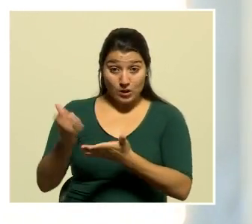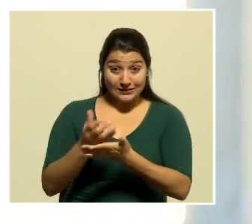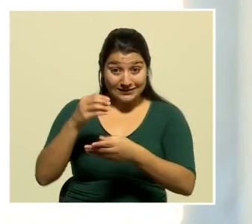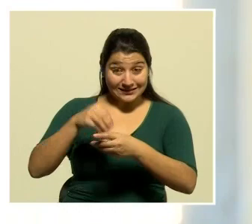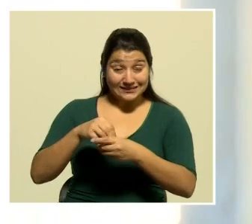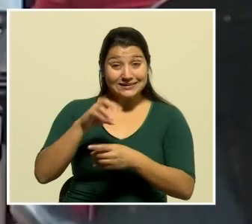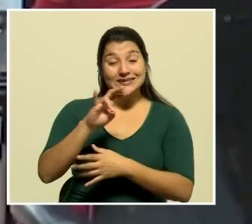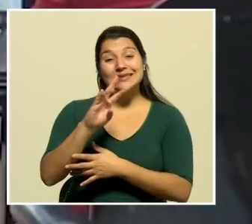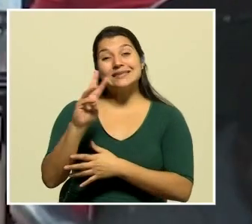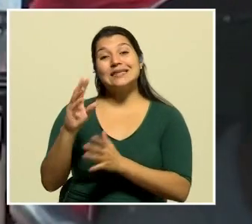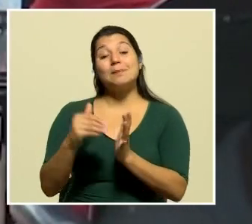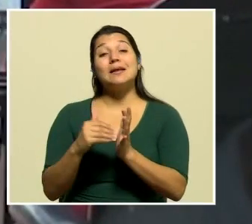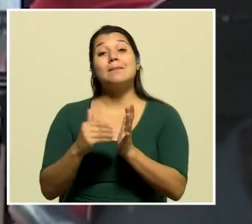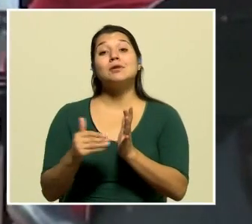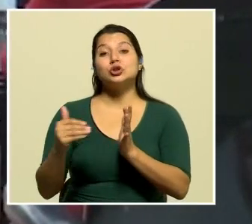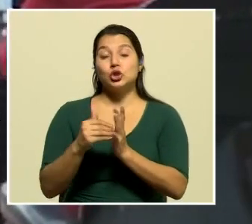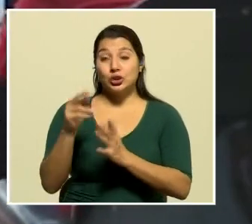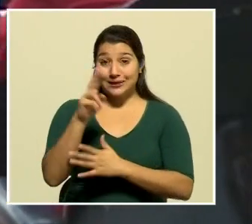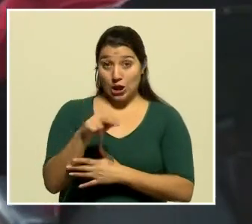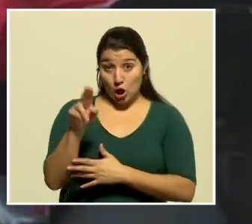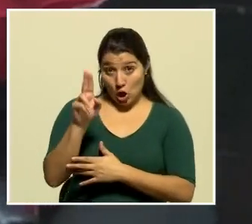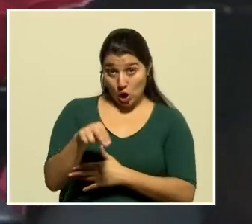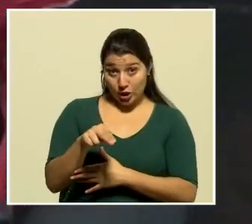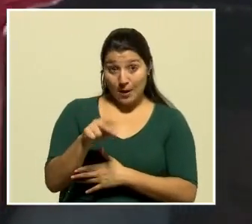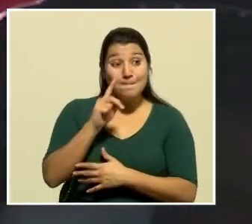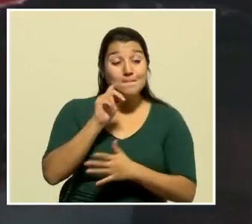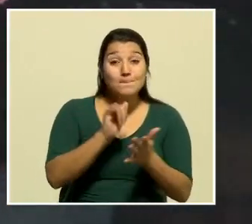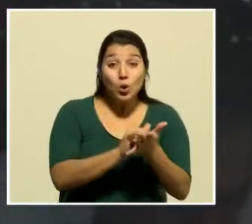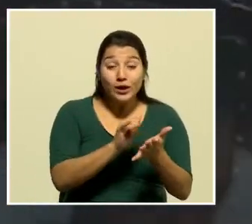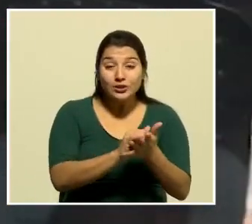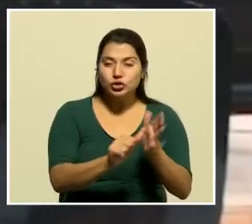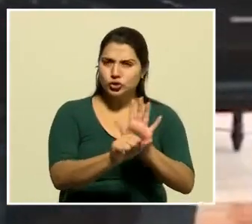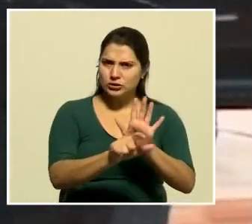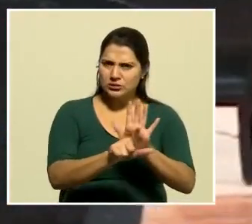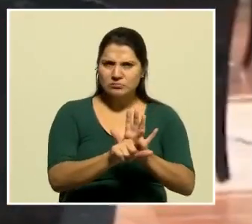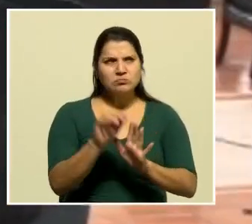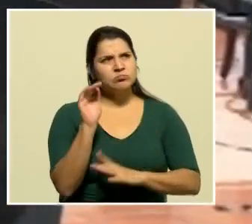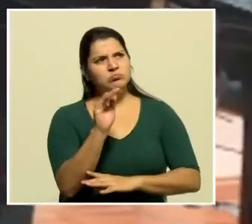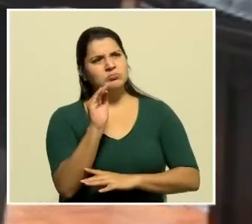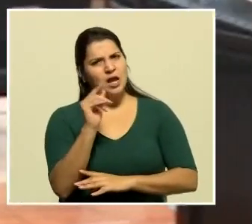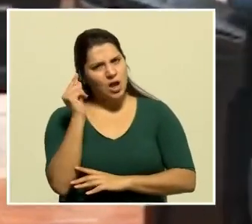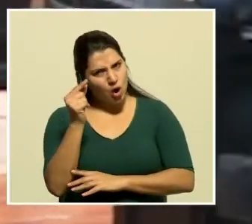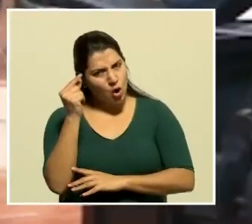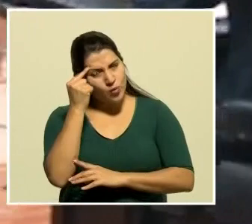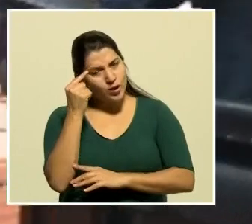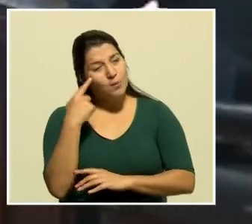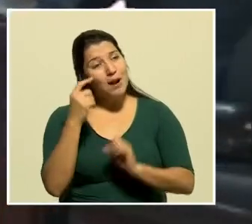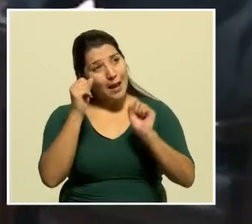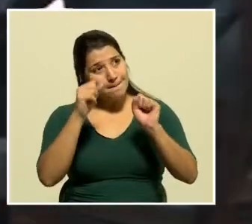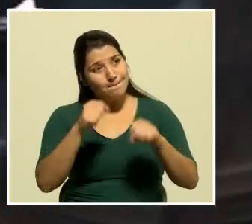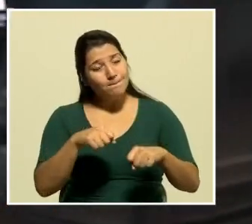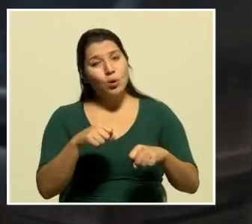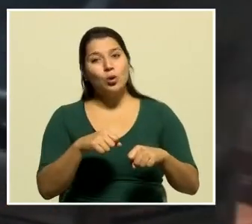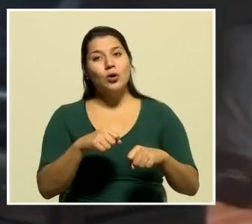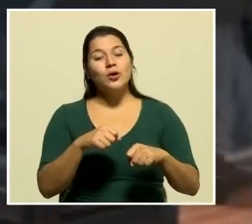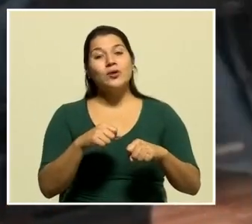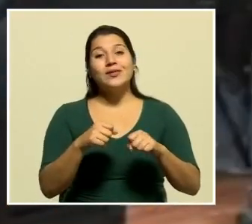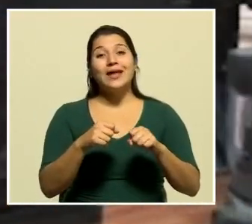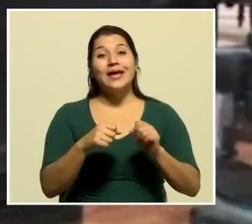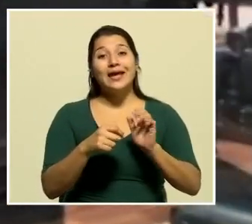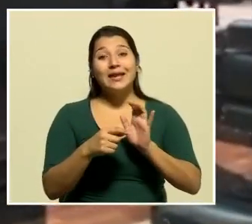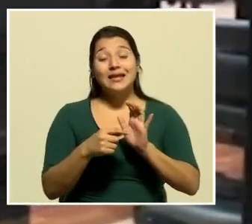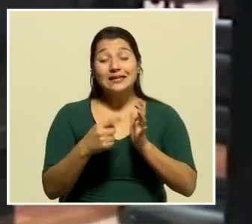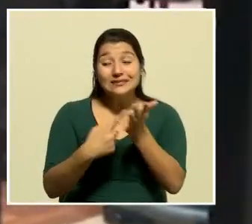millones de colones. Ante esto, en el Congreso hicieron un llamado al Ejecutivo para dar a conocer entre las fracciones estos proyectos de ley de